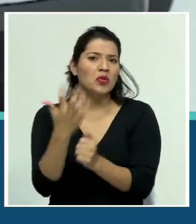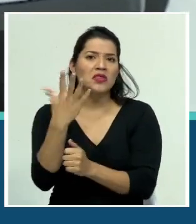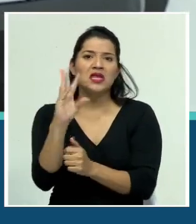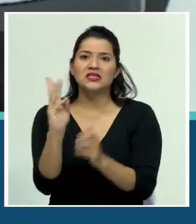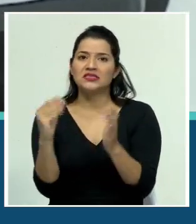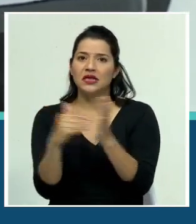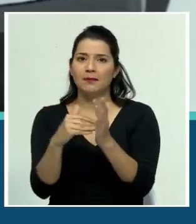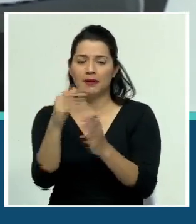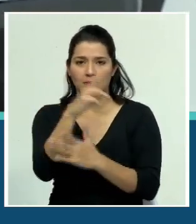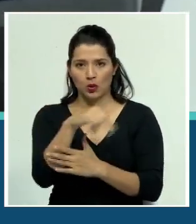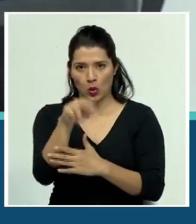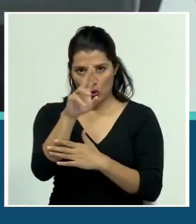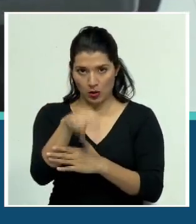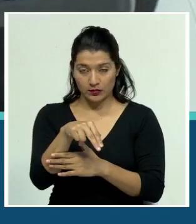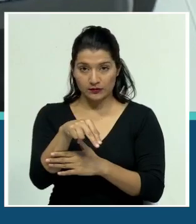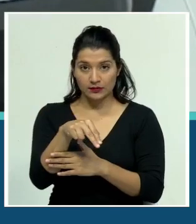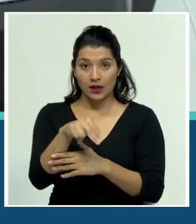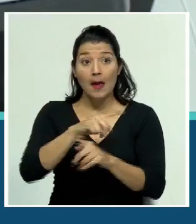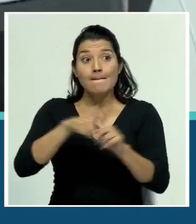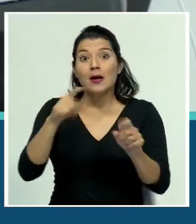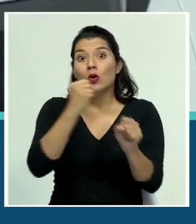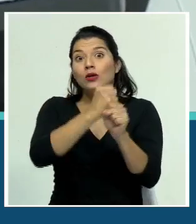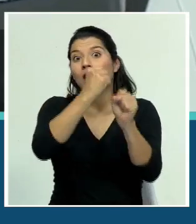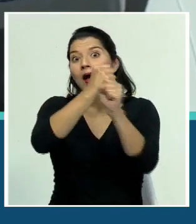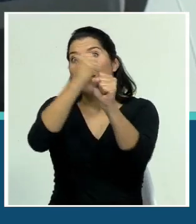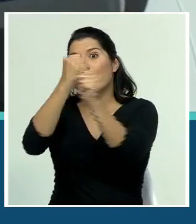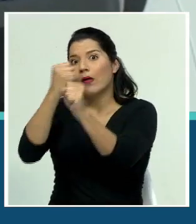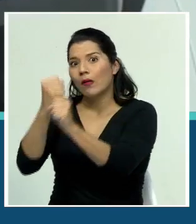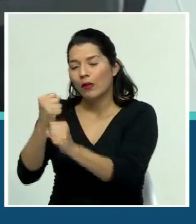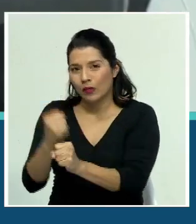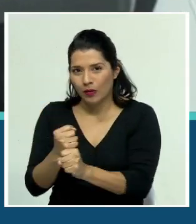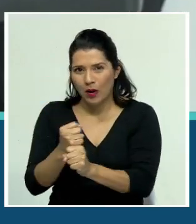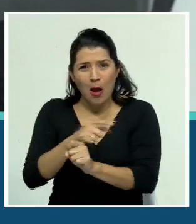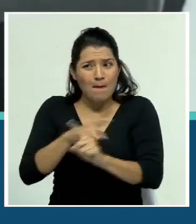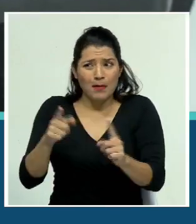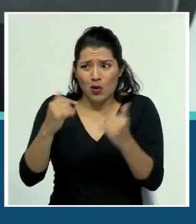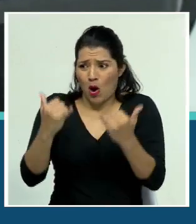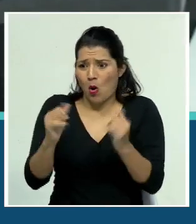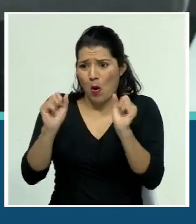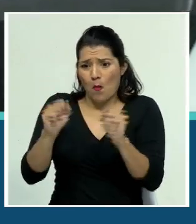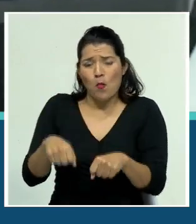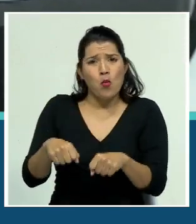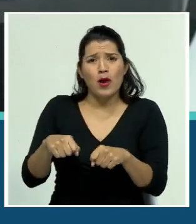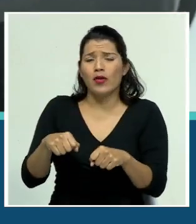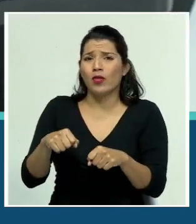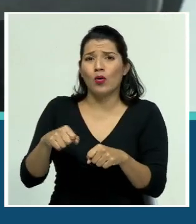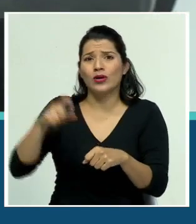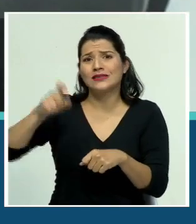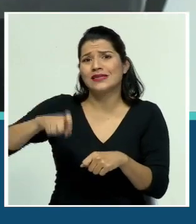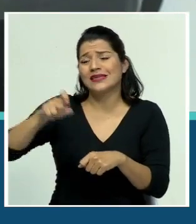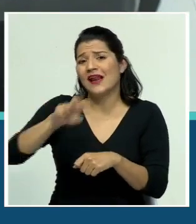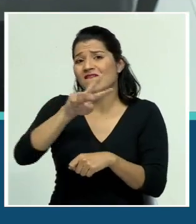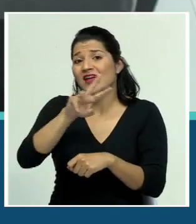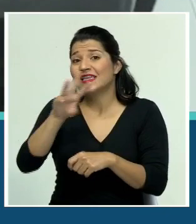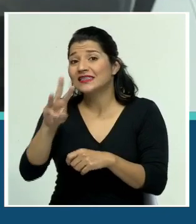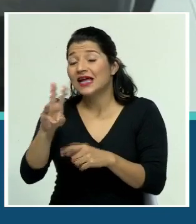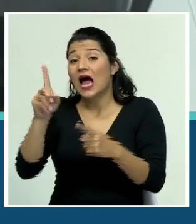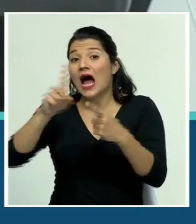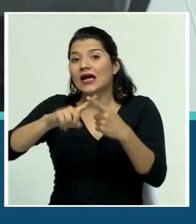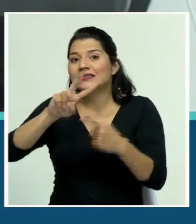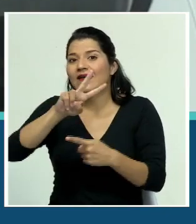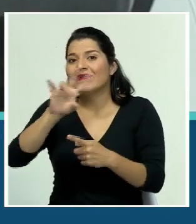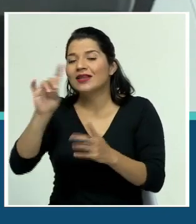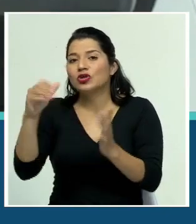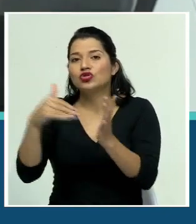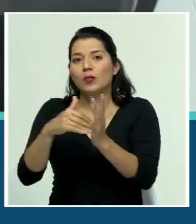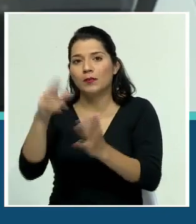colones, ¿verdad? Pero trabajando todo el día. En la actualidad puedo gastar hasta 26, 28,000 colones en un día y de verdad que